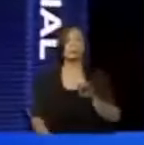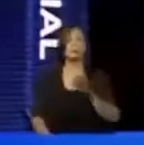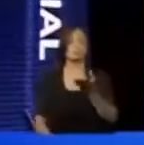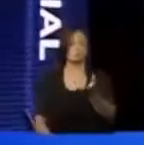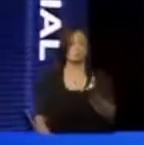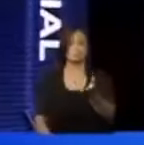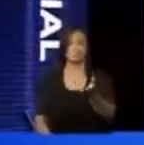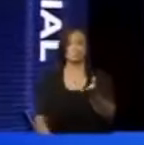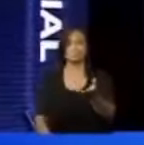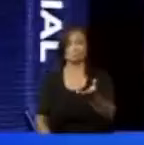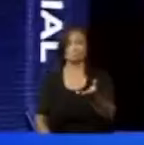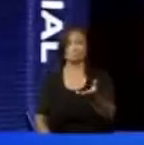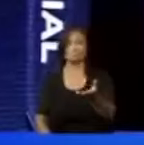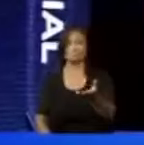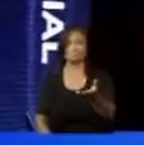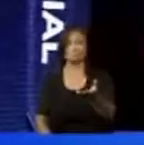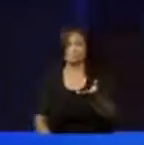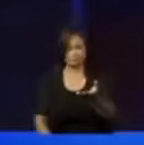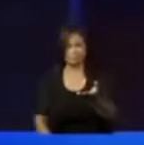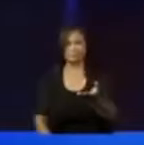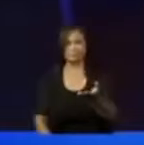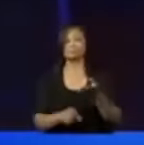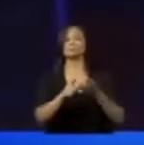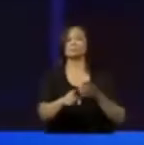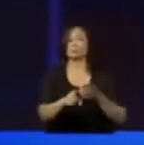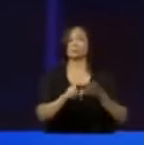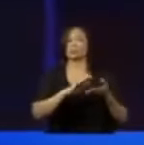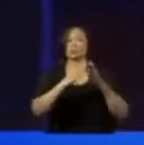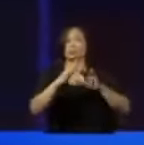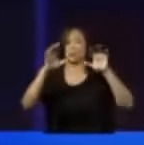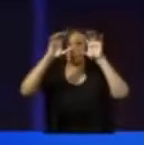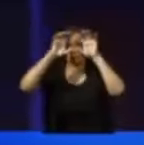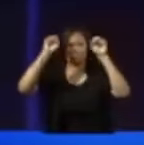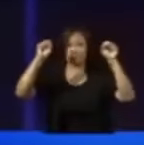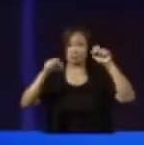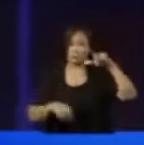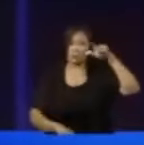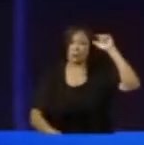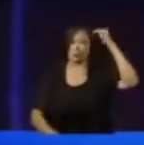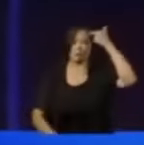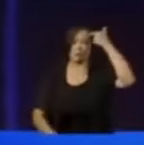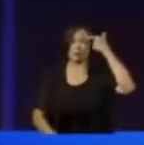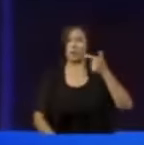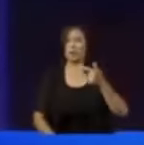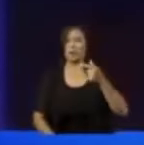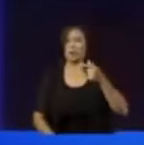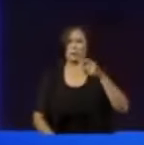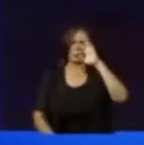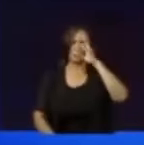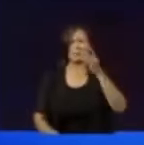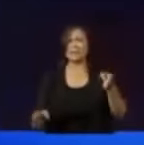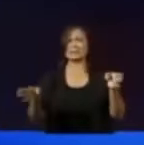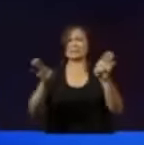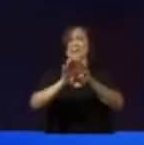Cuando llegamos al gobierno, el país cerrado,